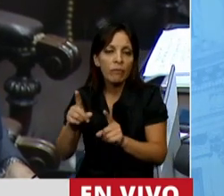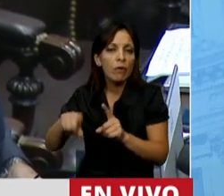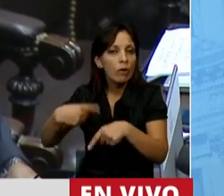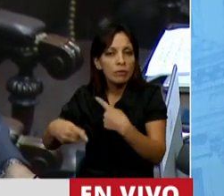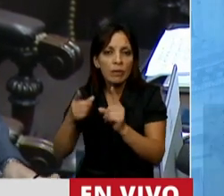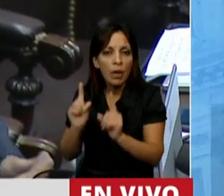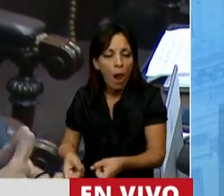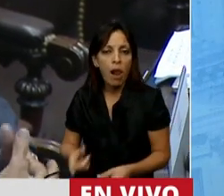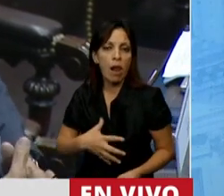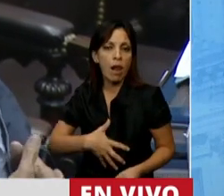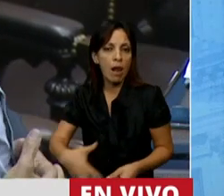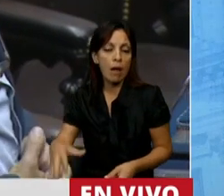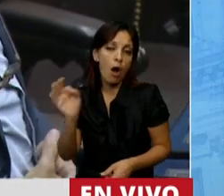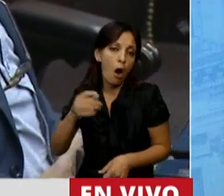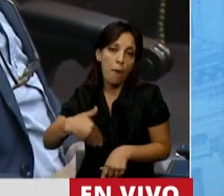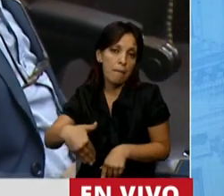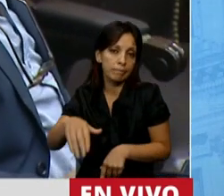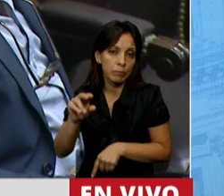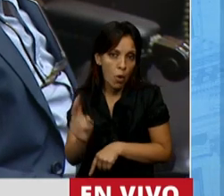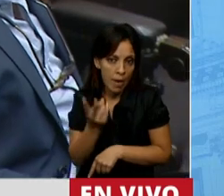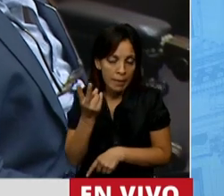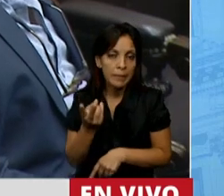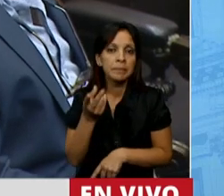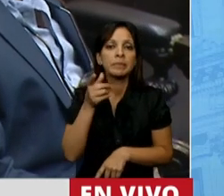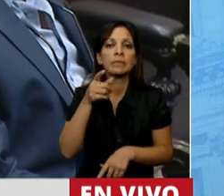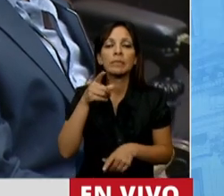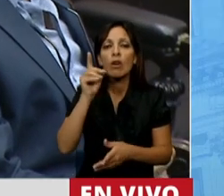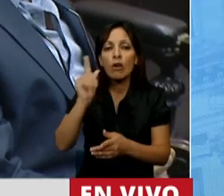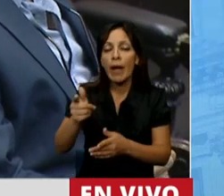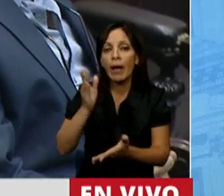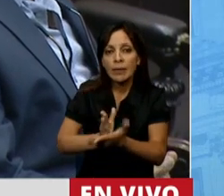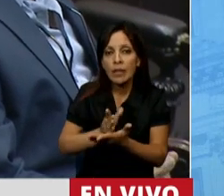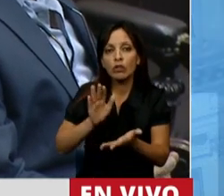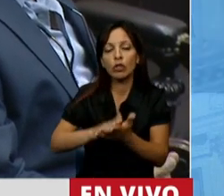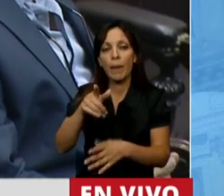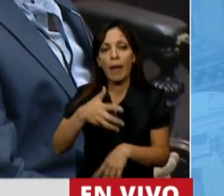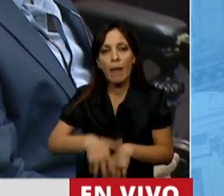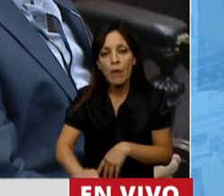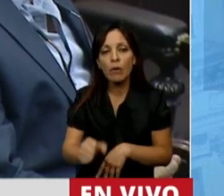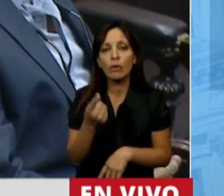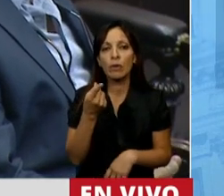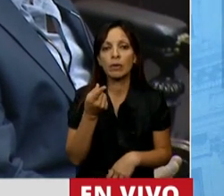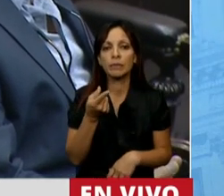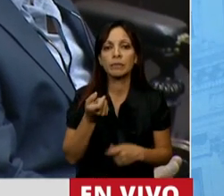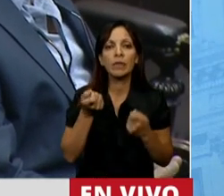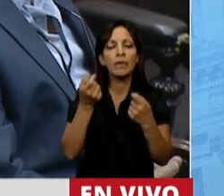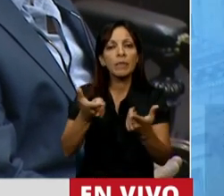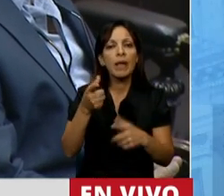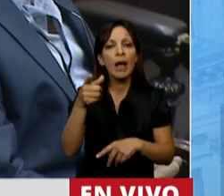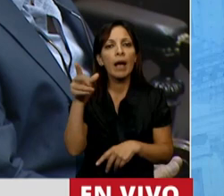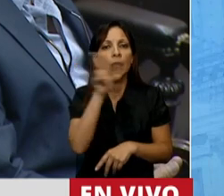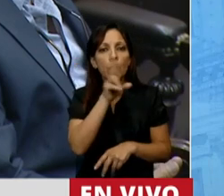incluso condenarlas a la muerte. La condena sobre el aborto lo único que genera es que nuestras